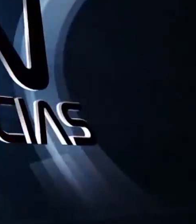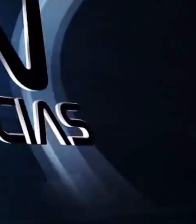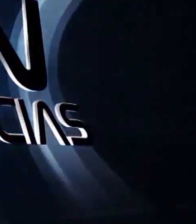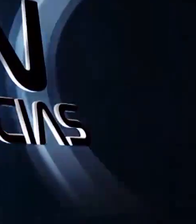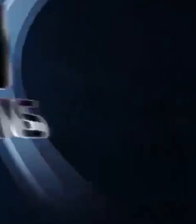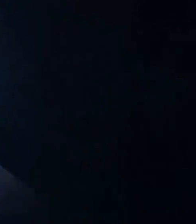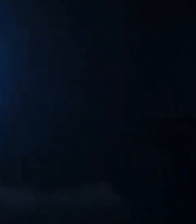Gracias